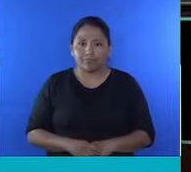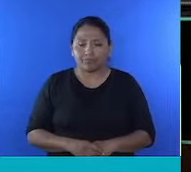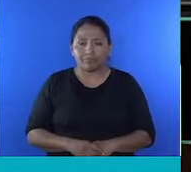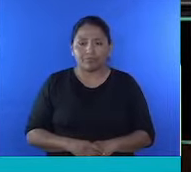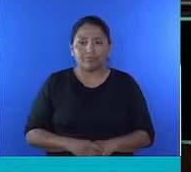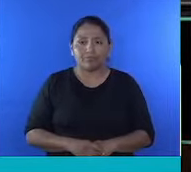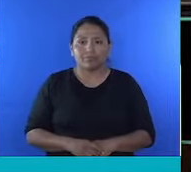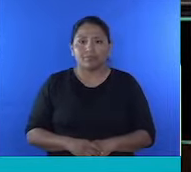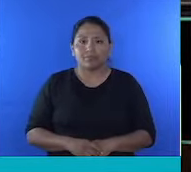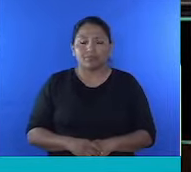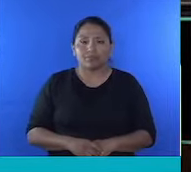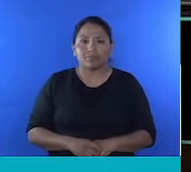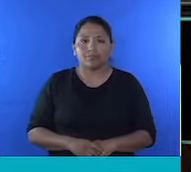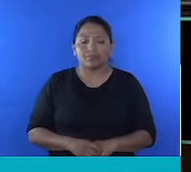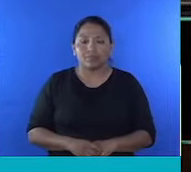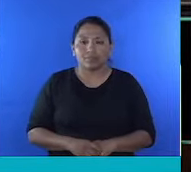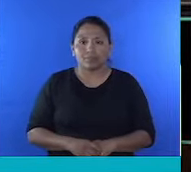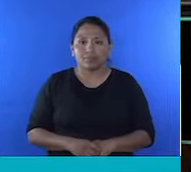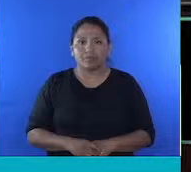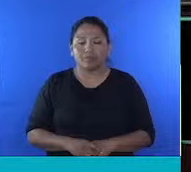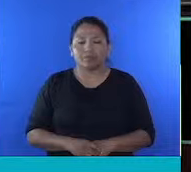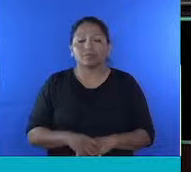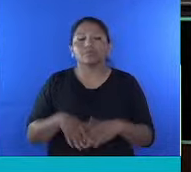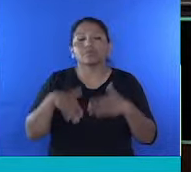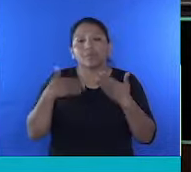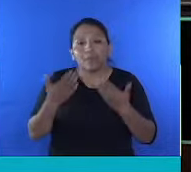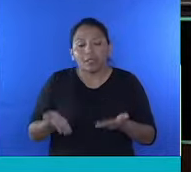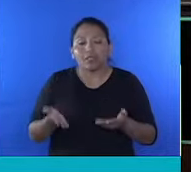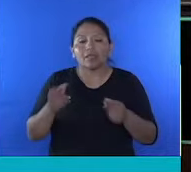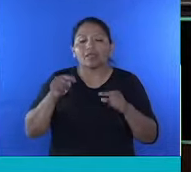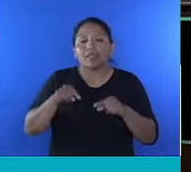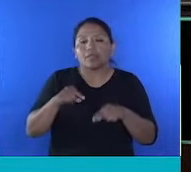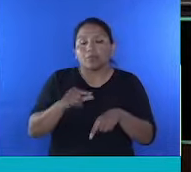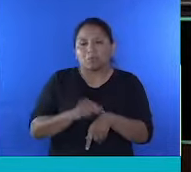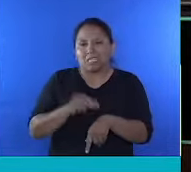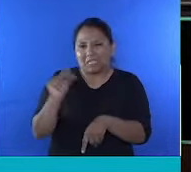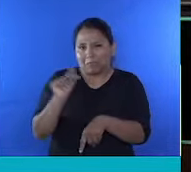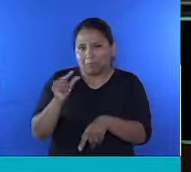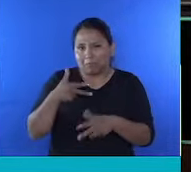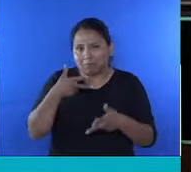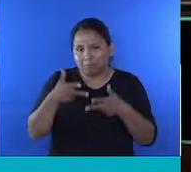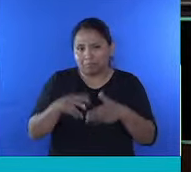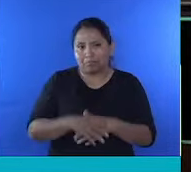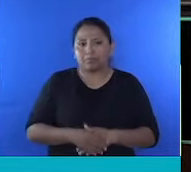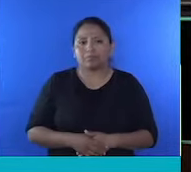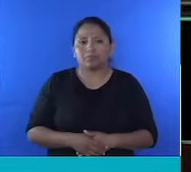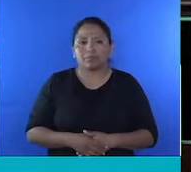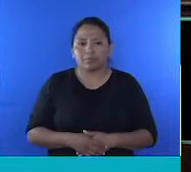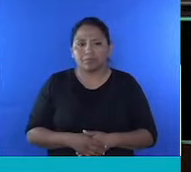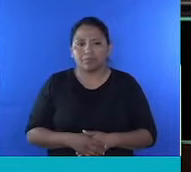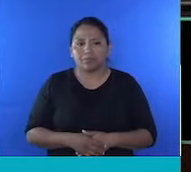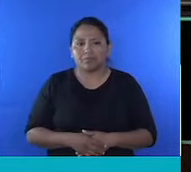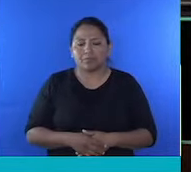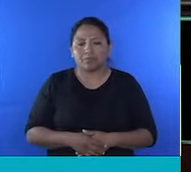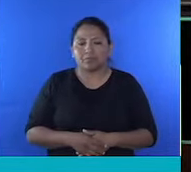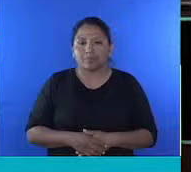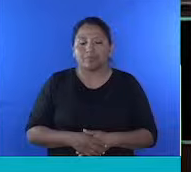universidades también quiero aprovechar estos minutos para